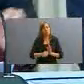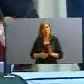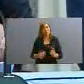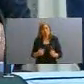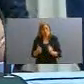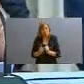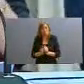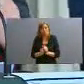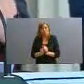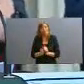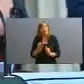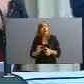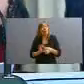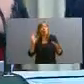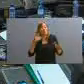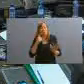está